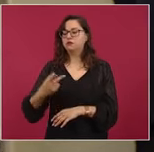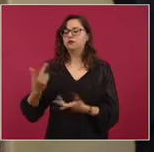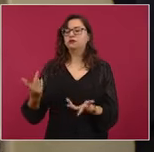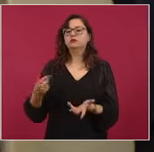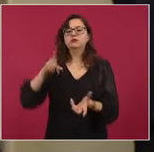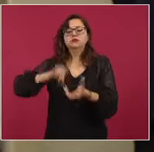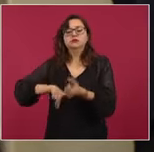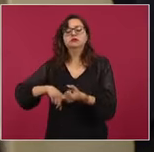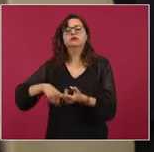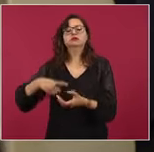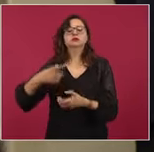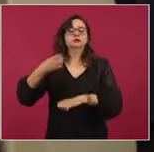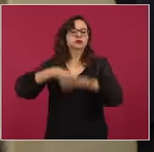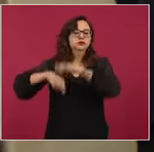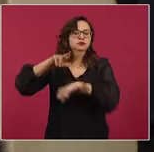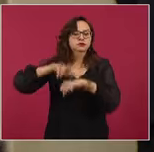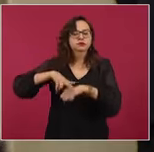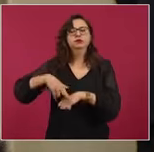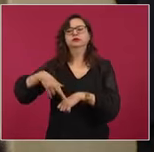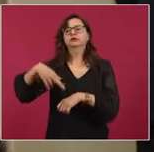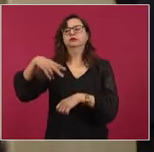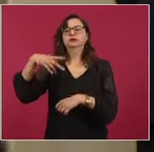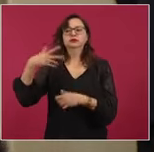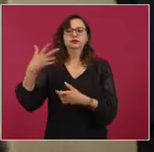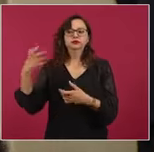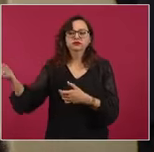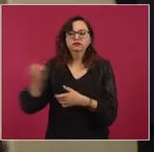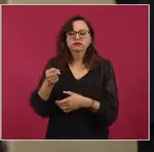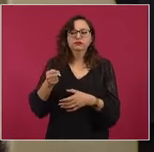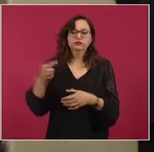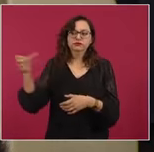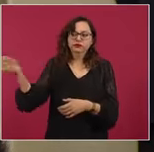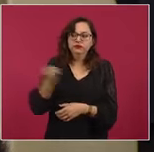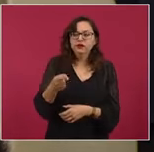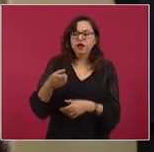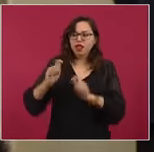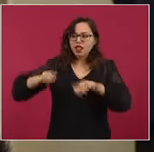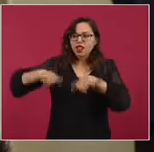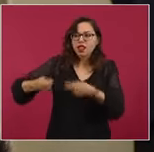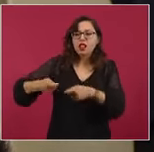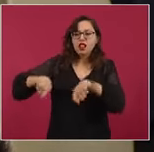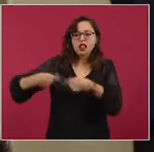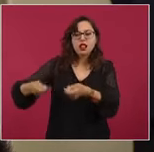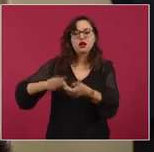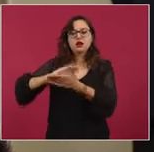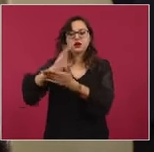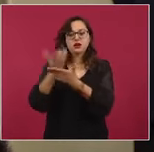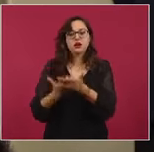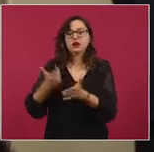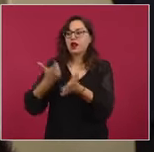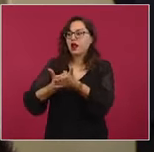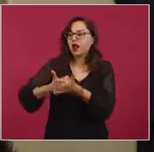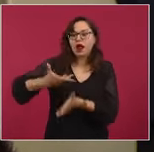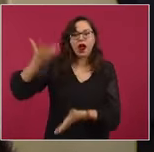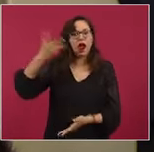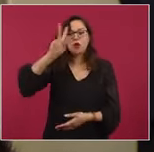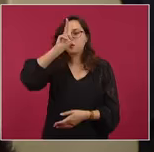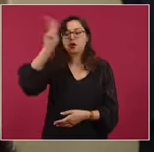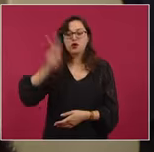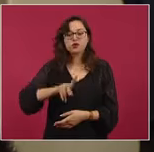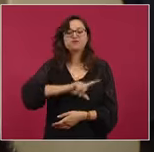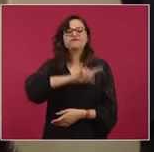la realización de obras que salían hasta 5 veces más caras. Y tenía usted razón. Incluso en